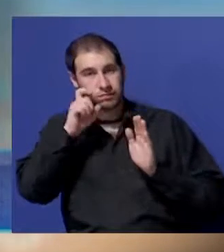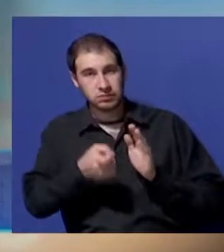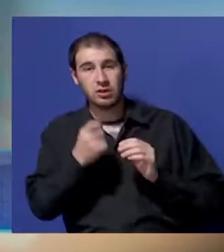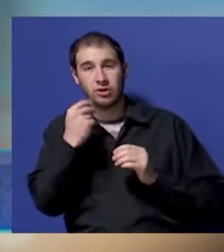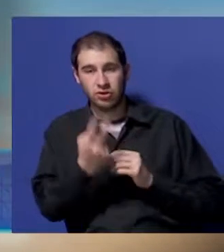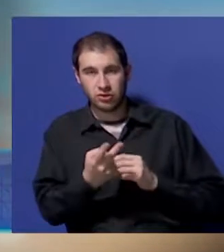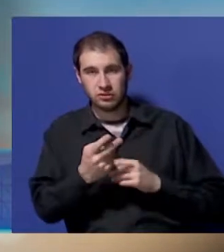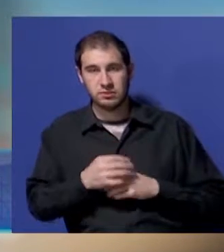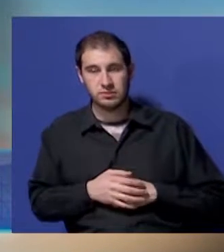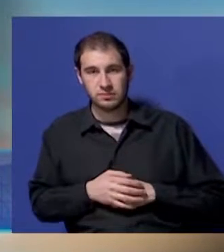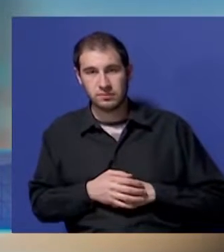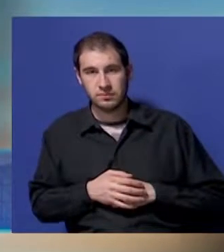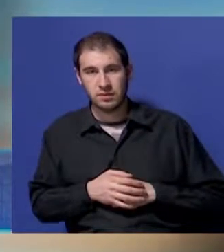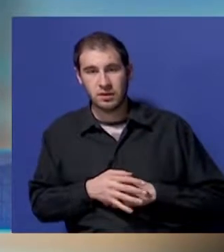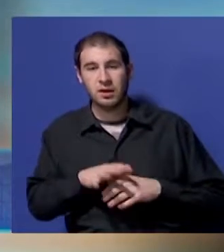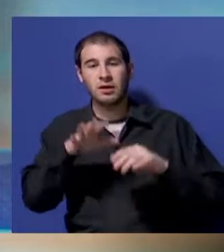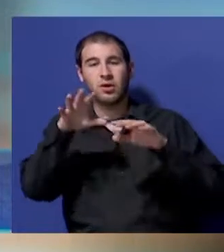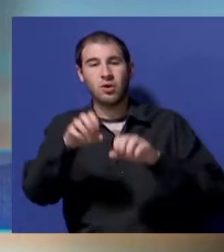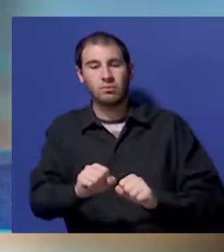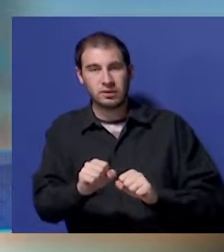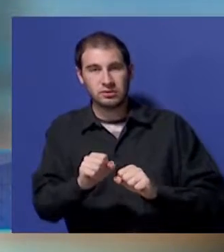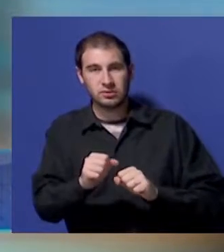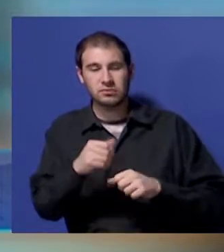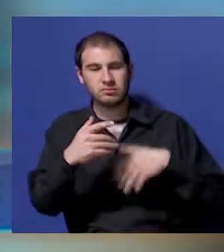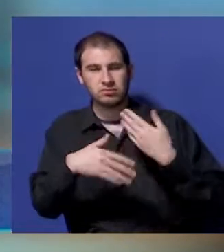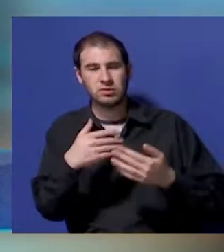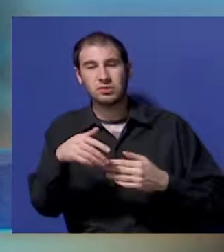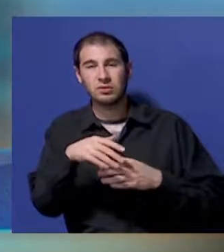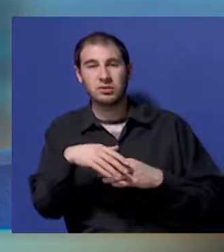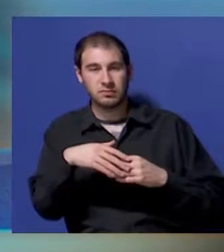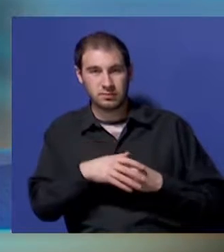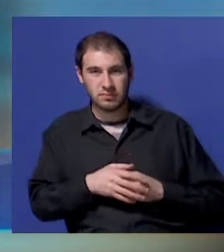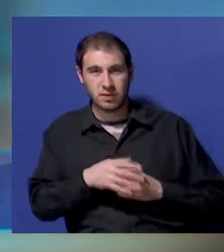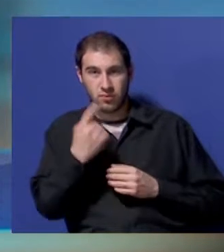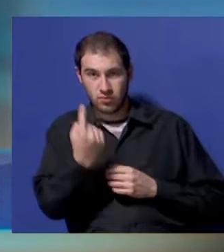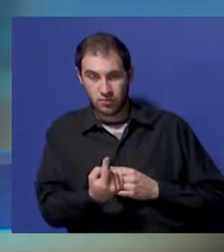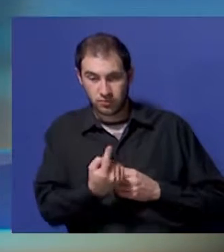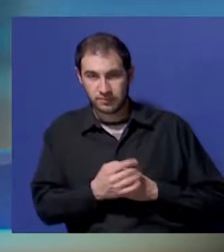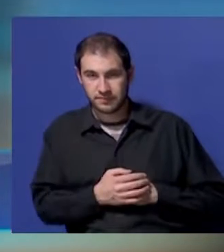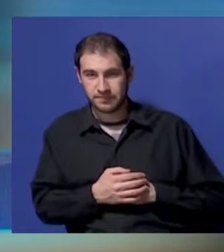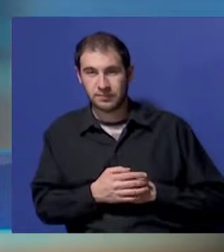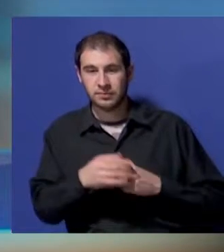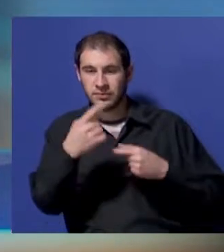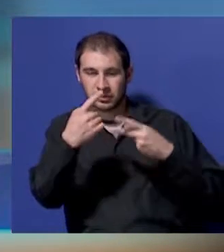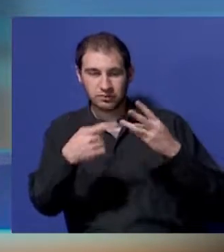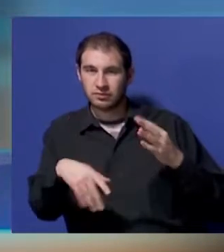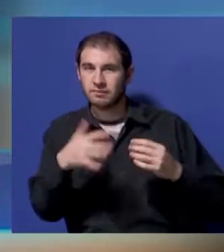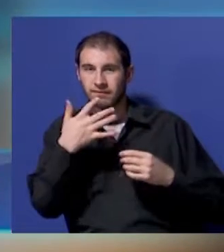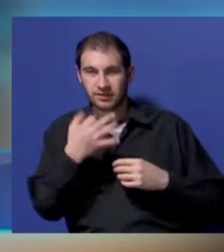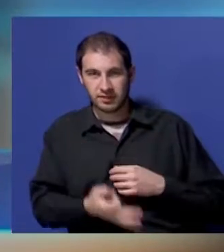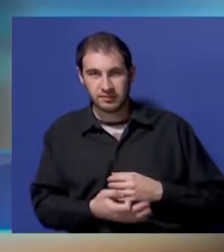en concurso real. Usurpación por turbación del dominio, un hecho. Todo en concurso